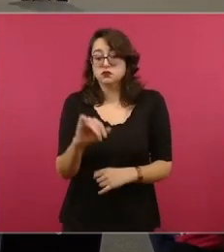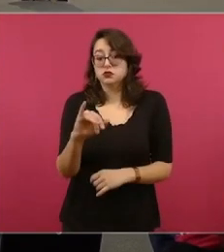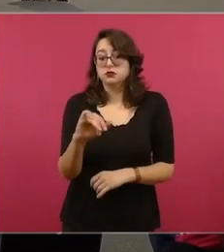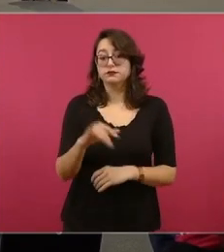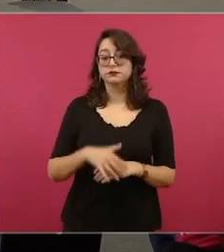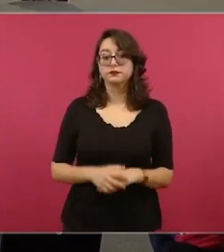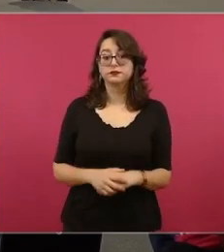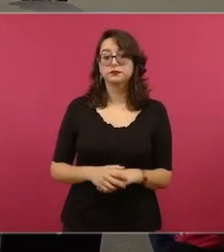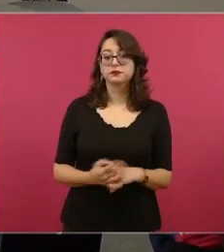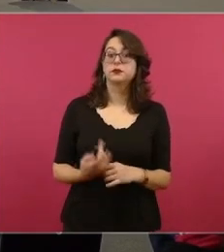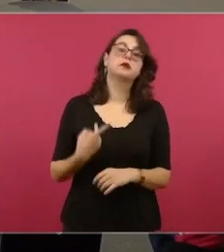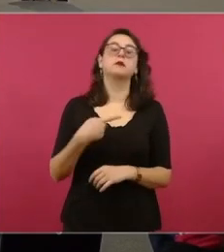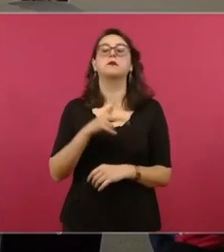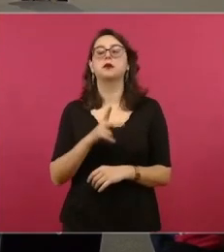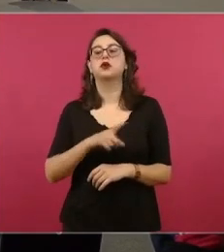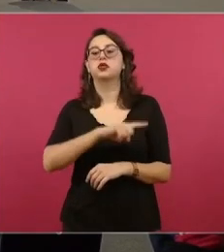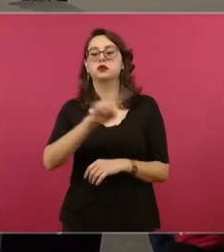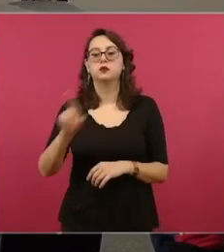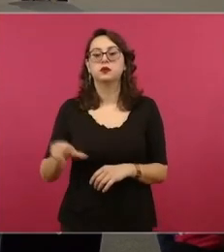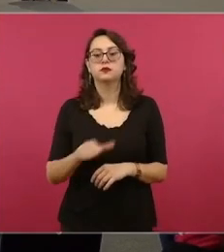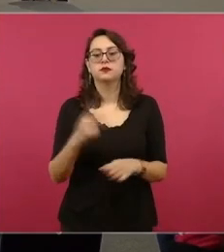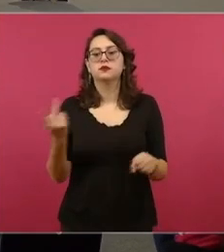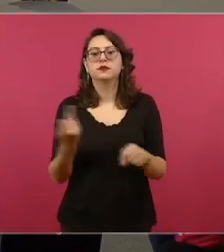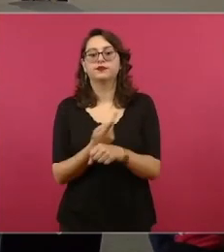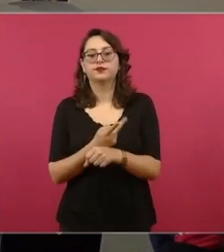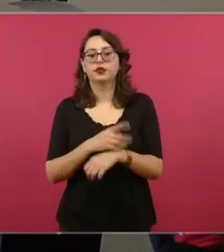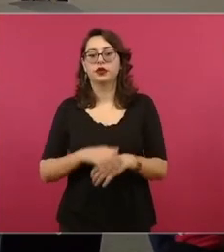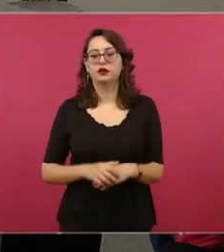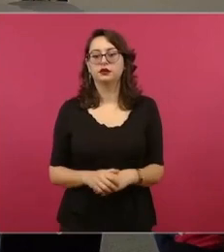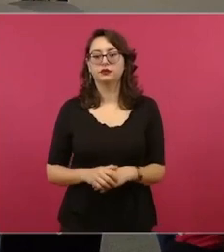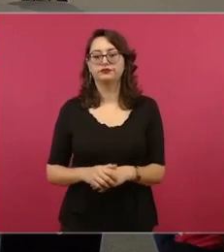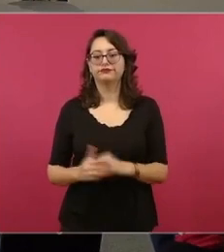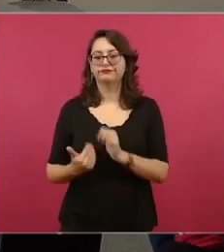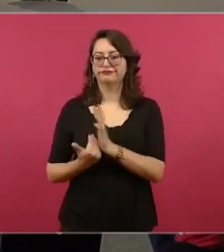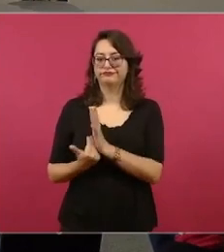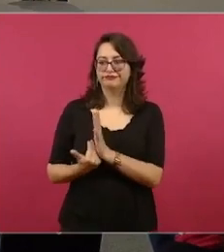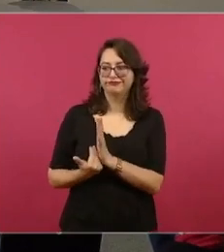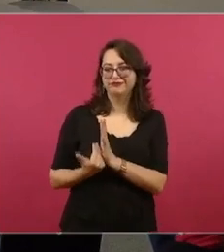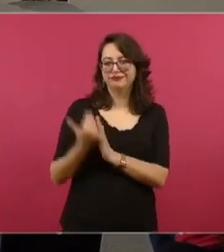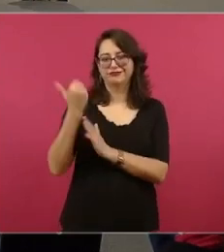nos recuperamos y viene la encuesta